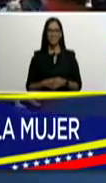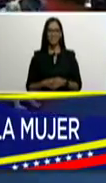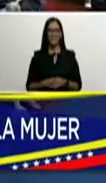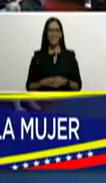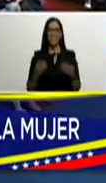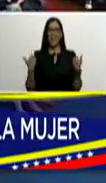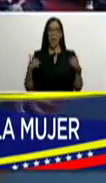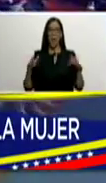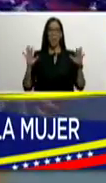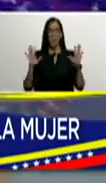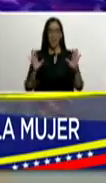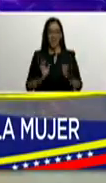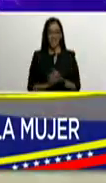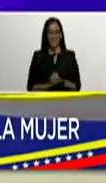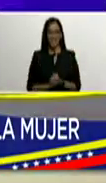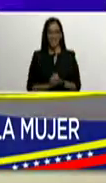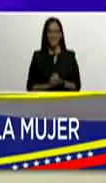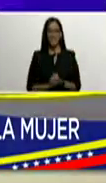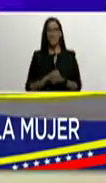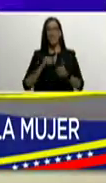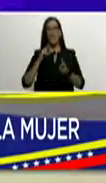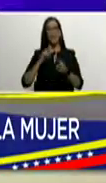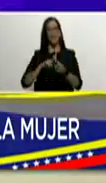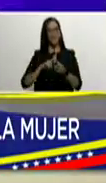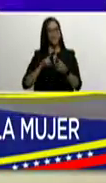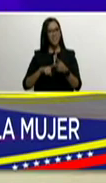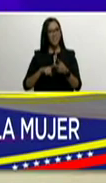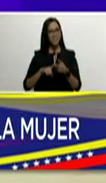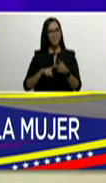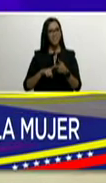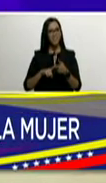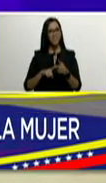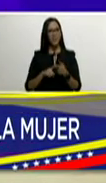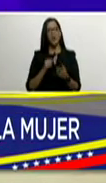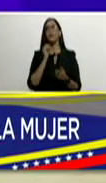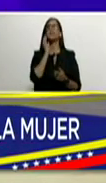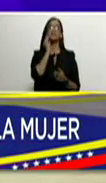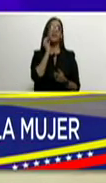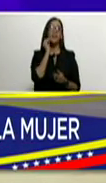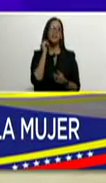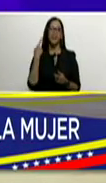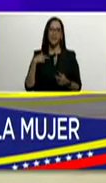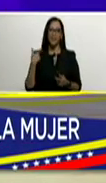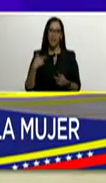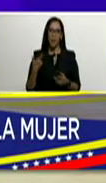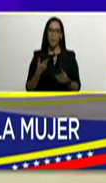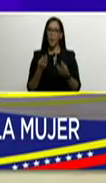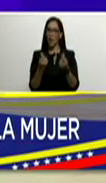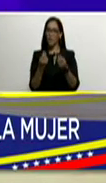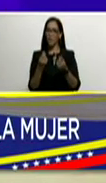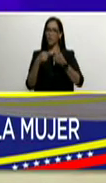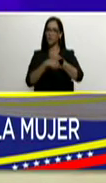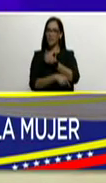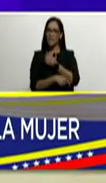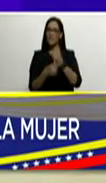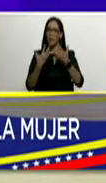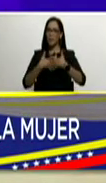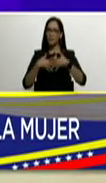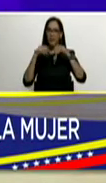Naguará, pues. Y entonces, con la experiencia que tenemos, el Fondo Nacional de Emprendimiento,